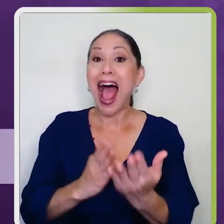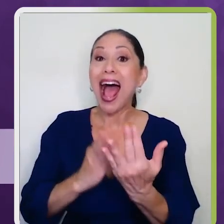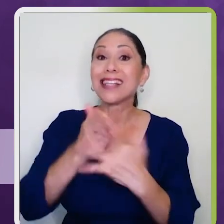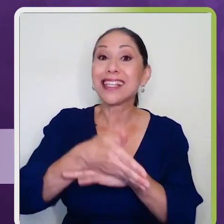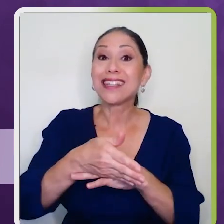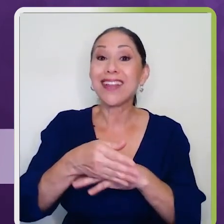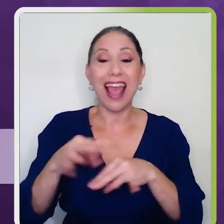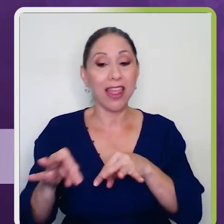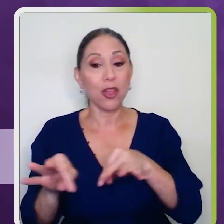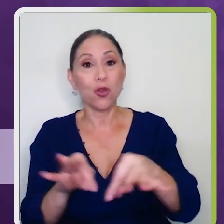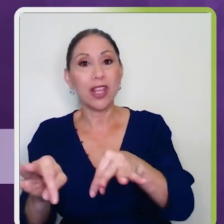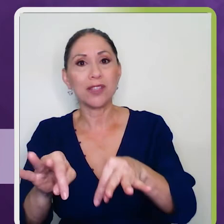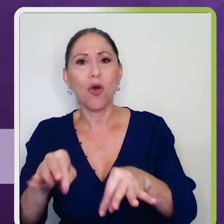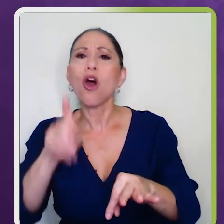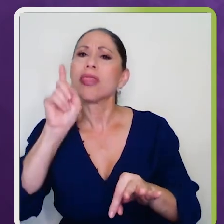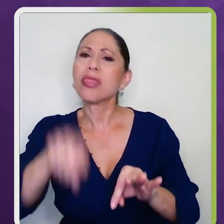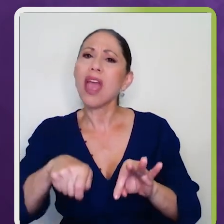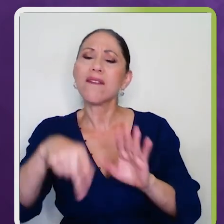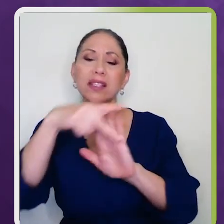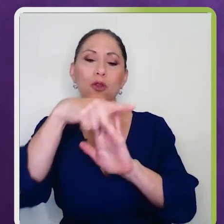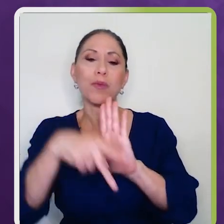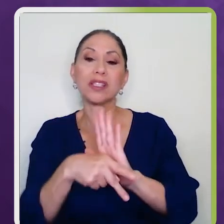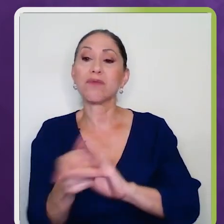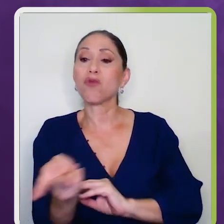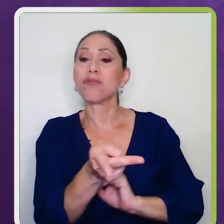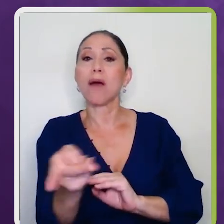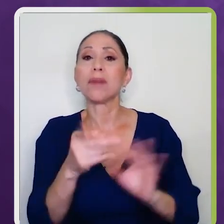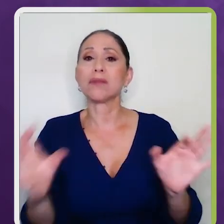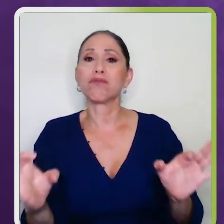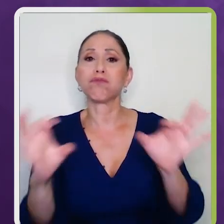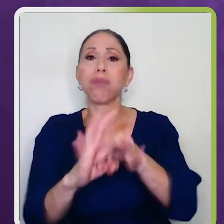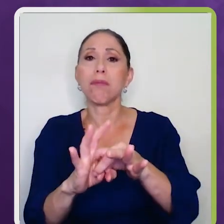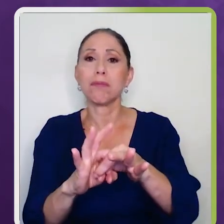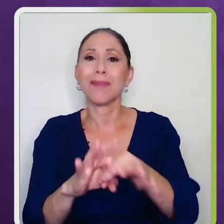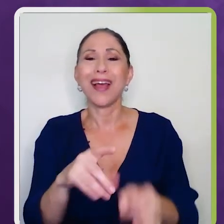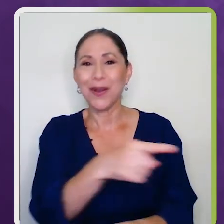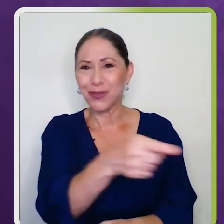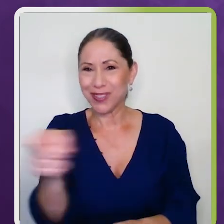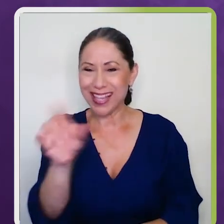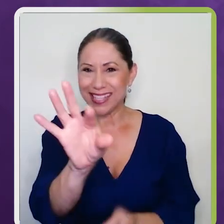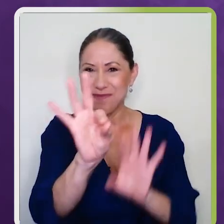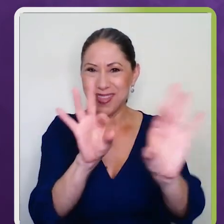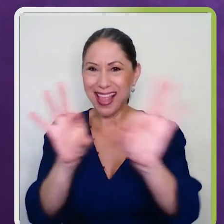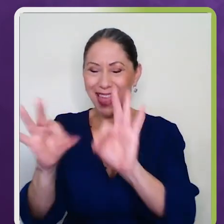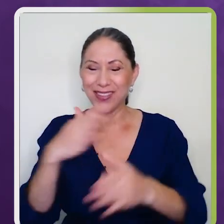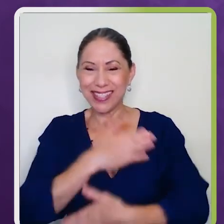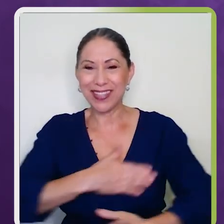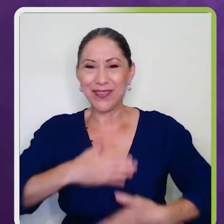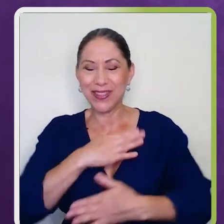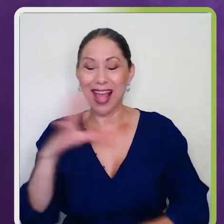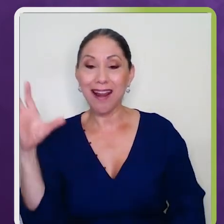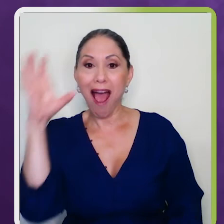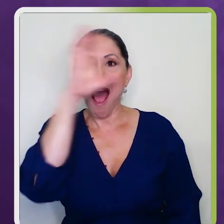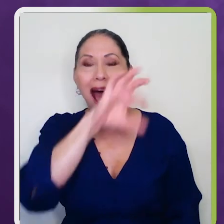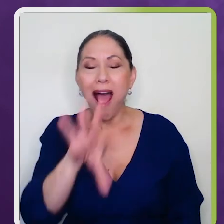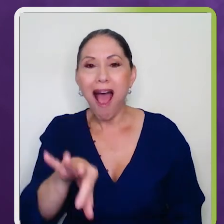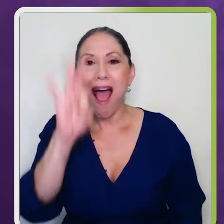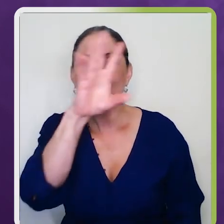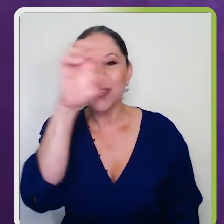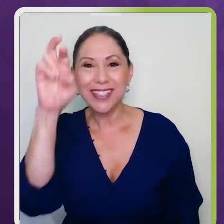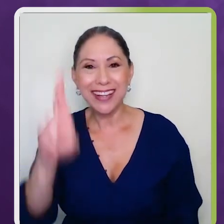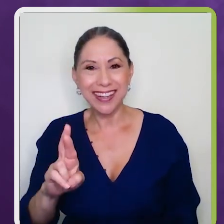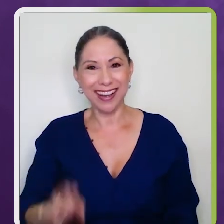ser, la accesibilidad y el turismo deben ser un principio que deben ir de la mano, así que quedan invitados a disfrutar y descubrir Costa